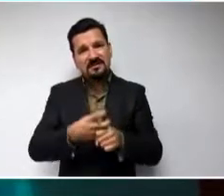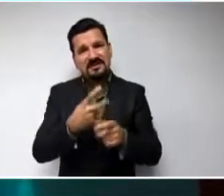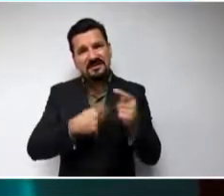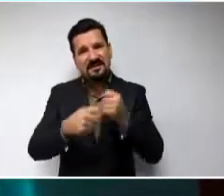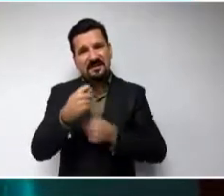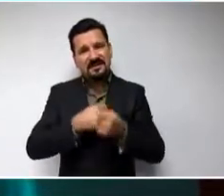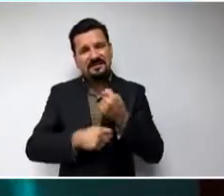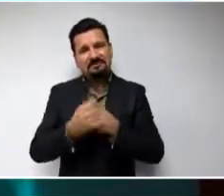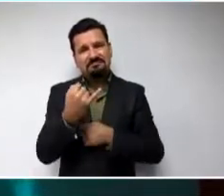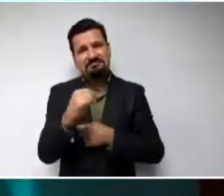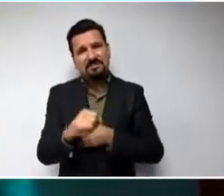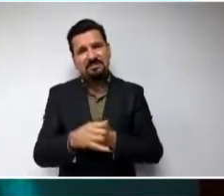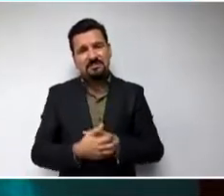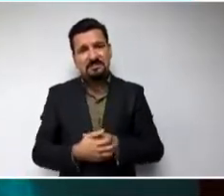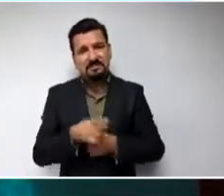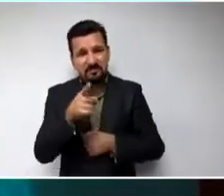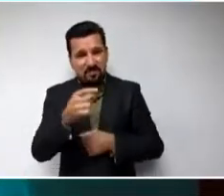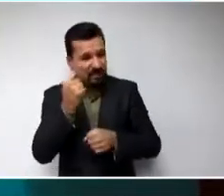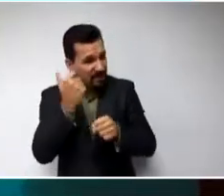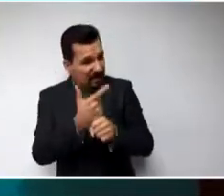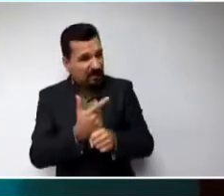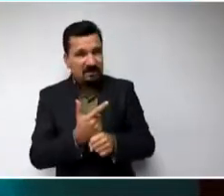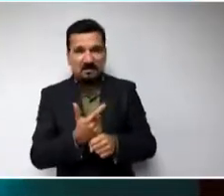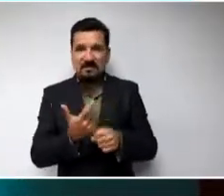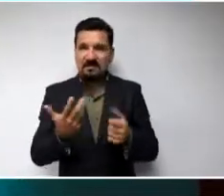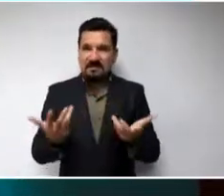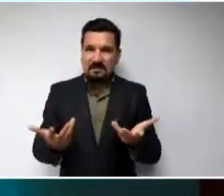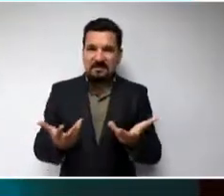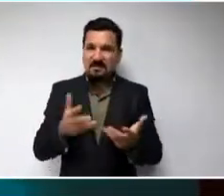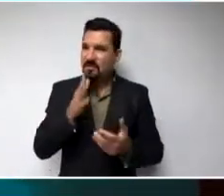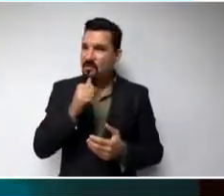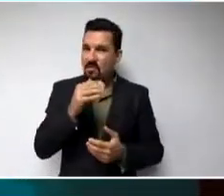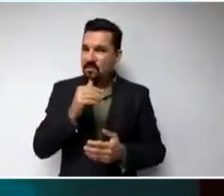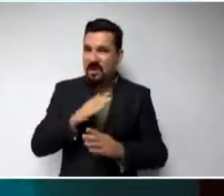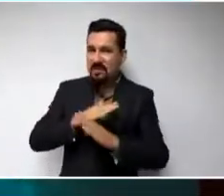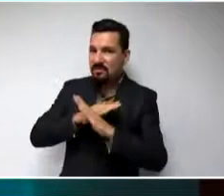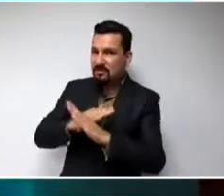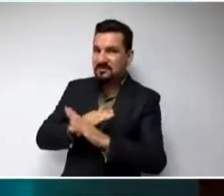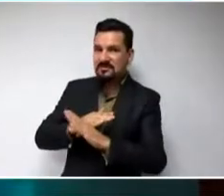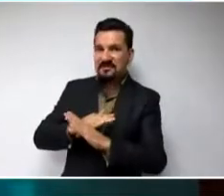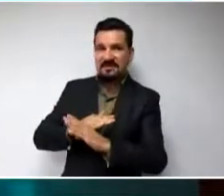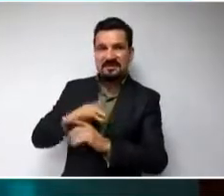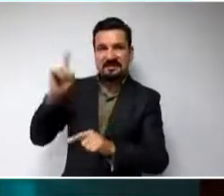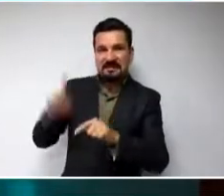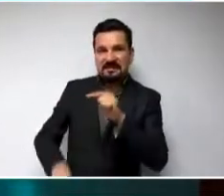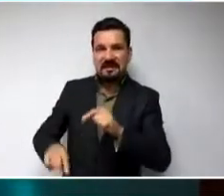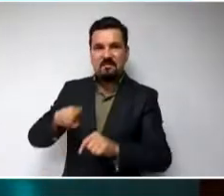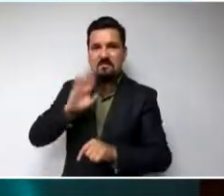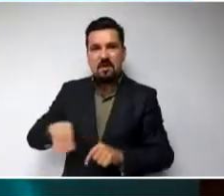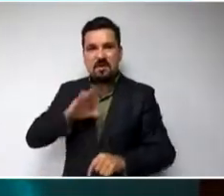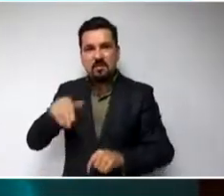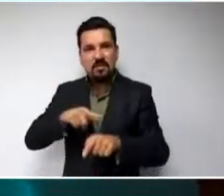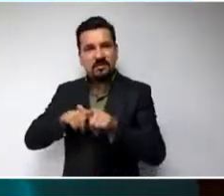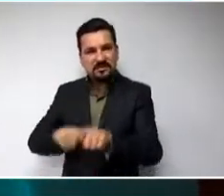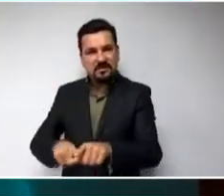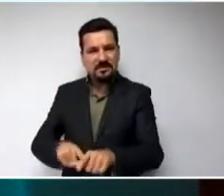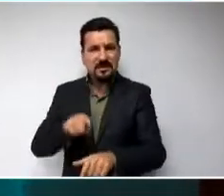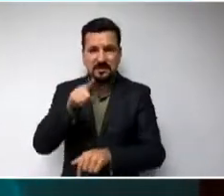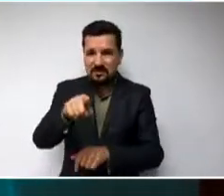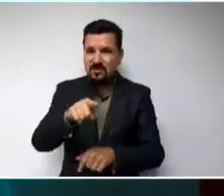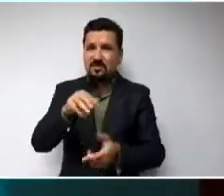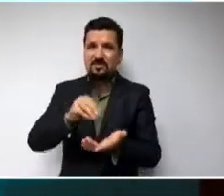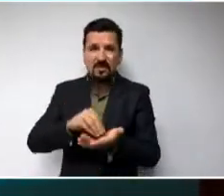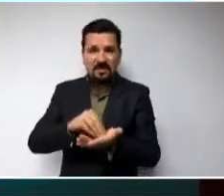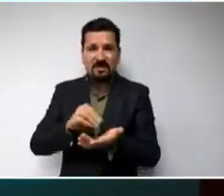visto como todavía no se ha podido detener las muertes por kobe 19 y sigues